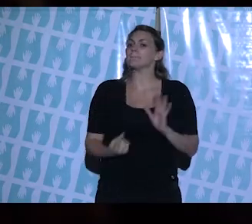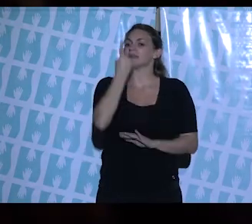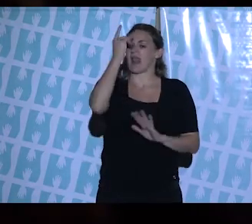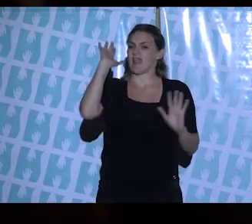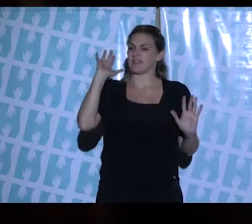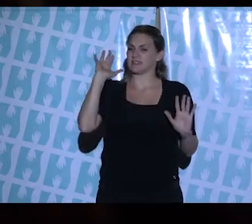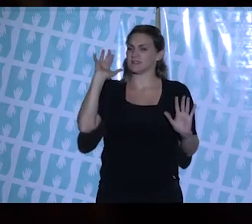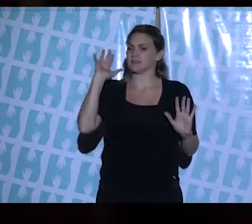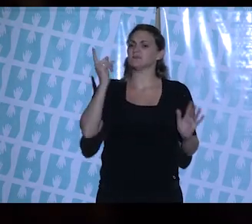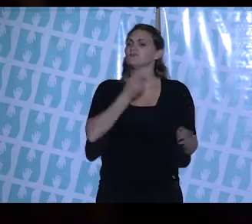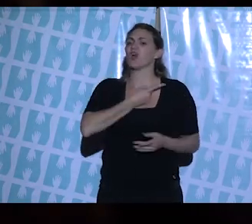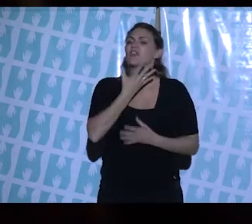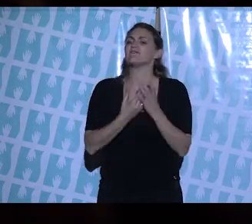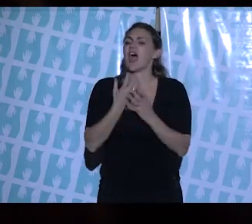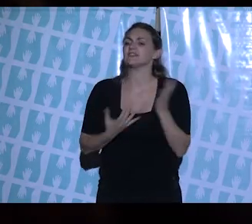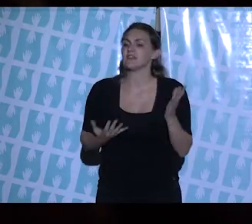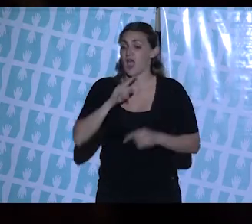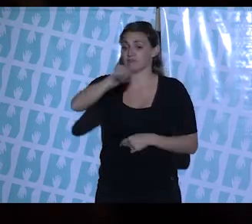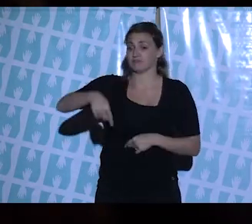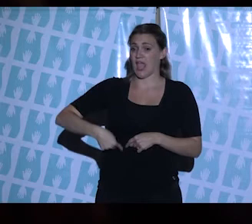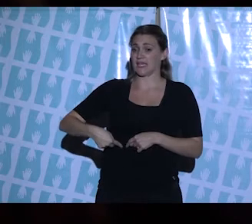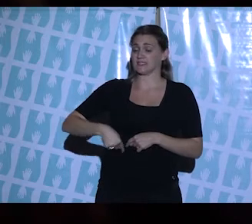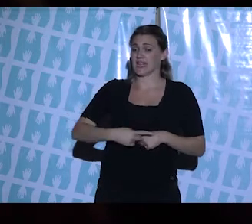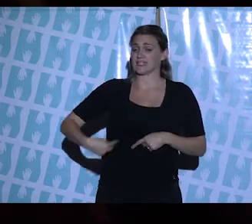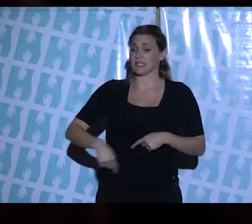intestino. ¿Y por qué?